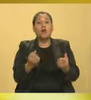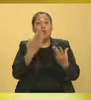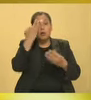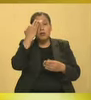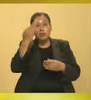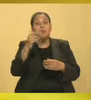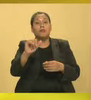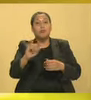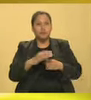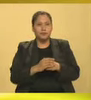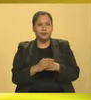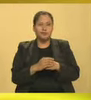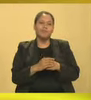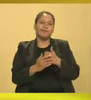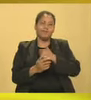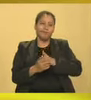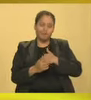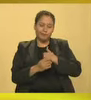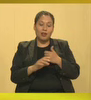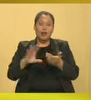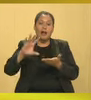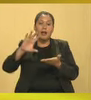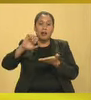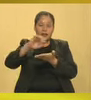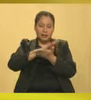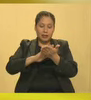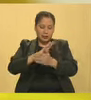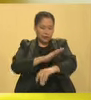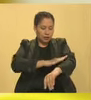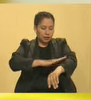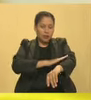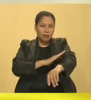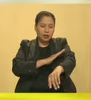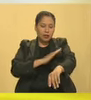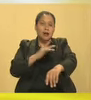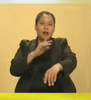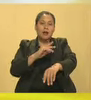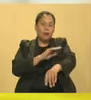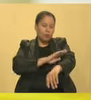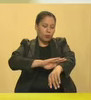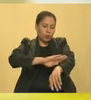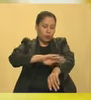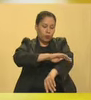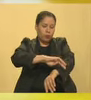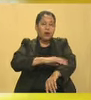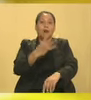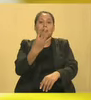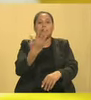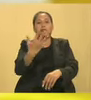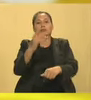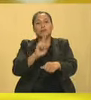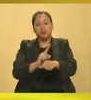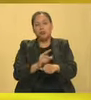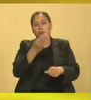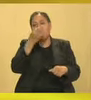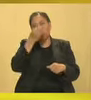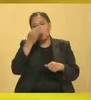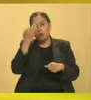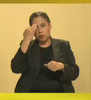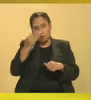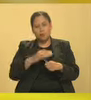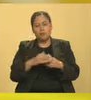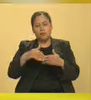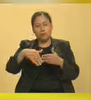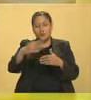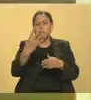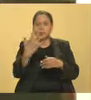¿Cuánto dura? Aquí, desgraciadamente, las cremas depiladoras duran de 4 a 5 días. Ah, mucho el menos. Que vuelva a aparecer.